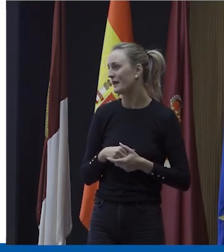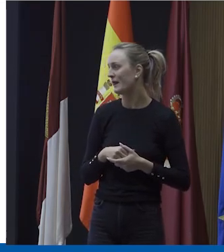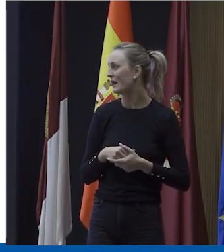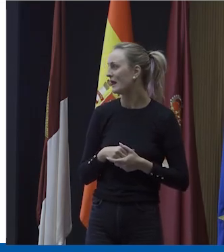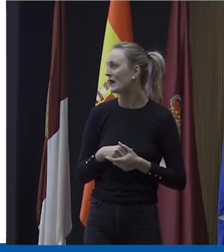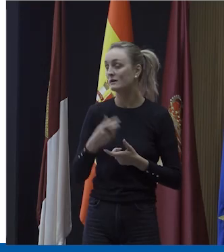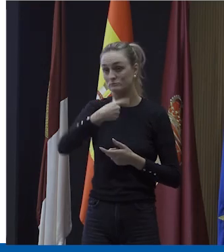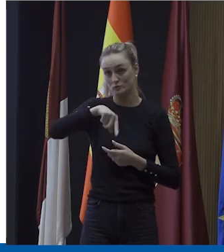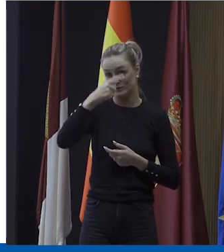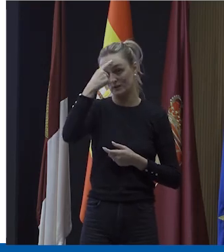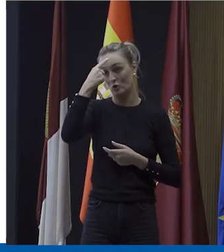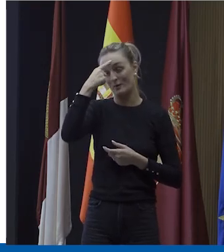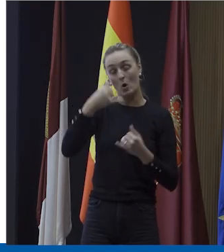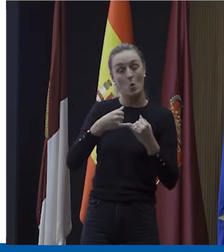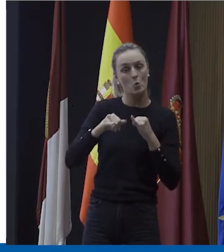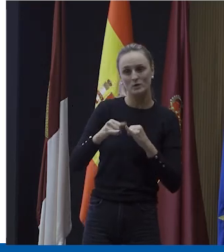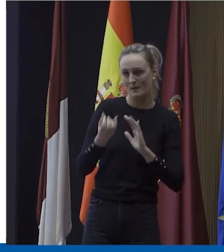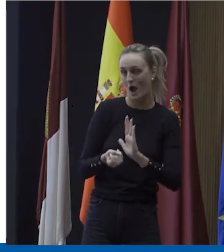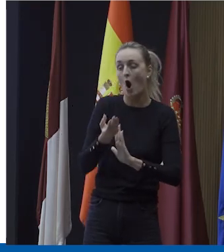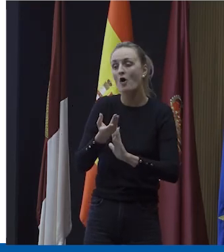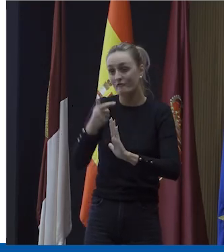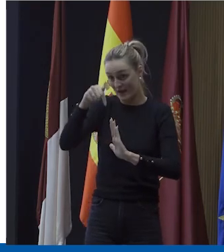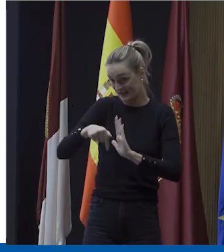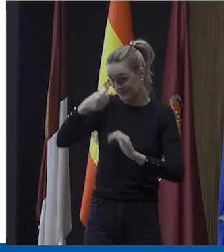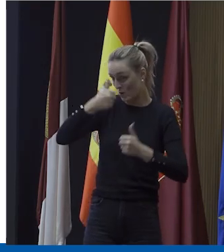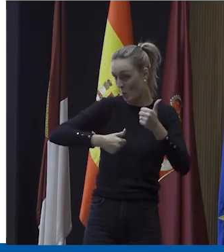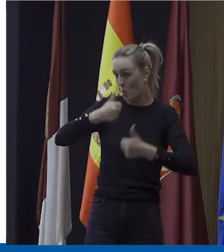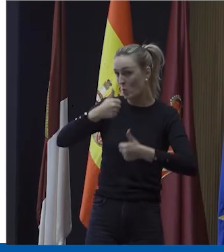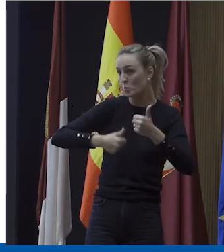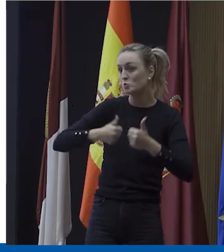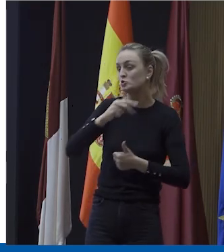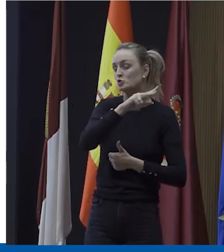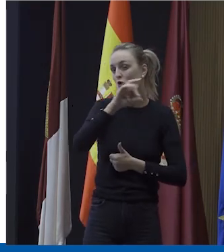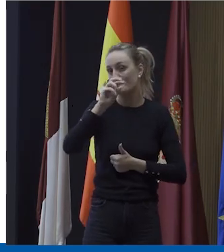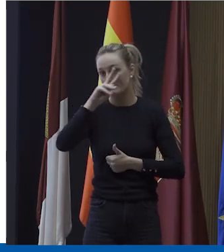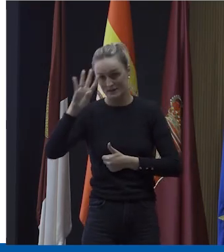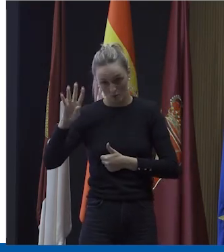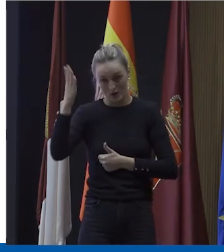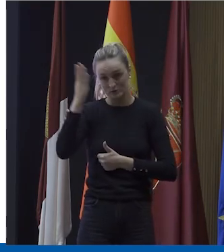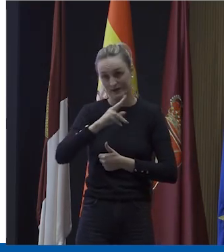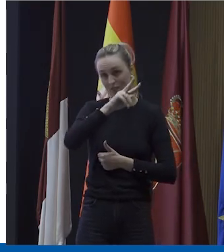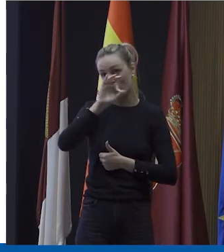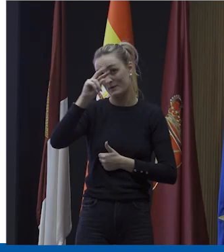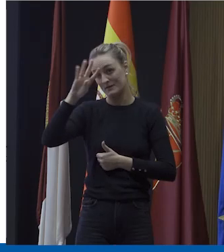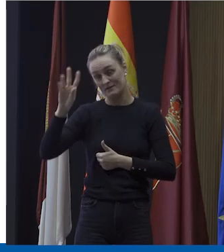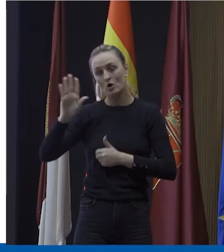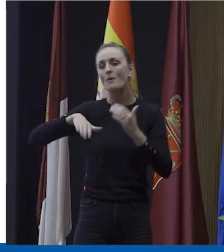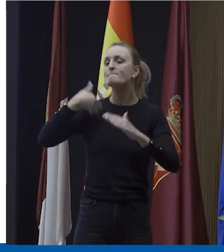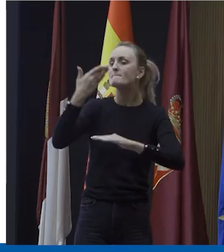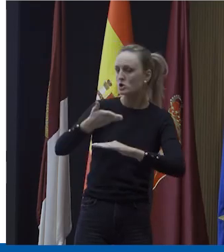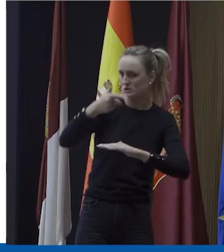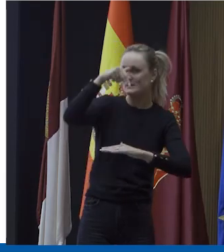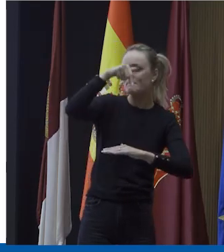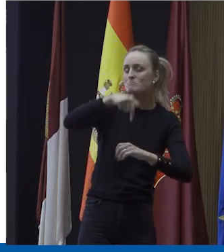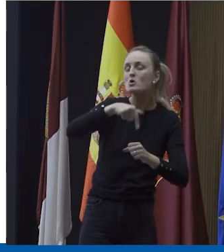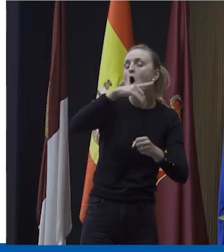Y les recordamos nuestra última conferencia de este curso, Juanjo, de 2024, próximo lunes 16